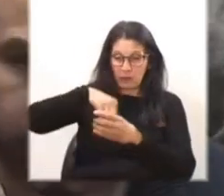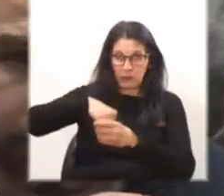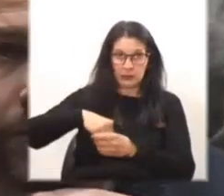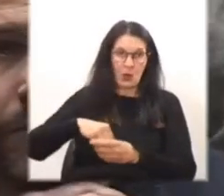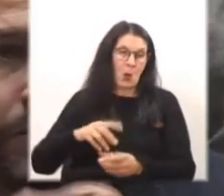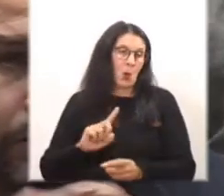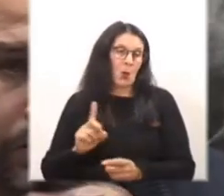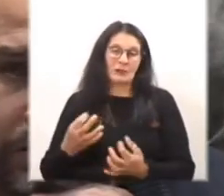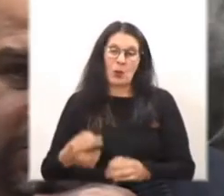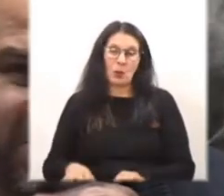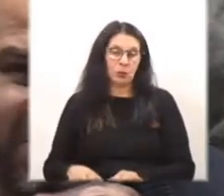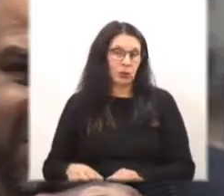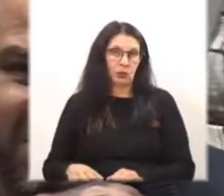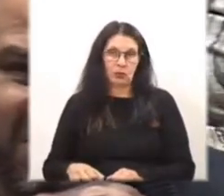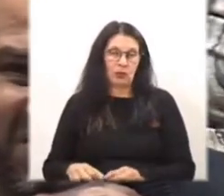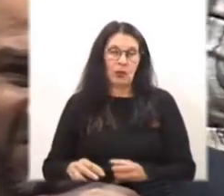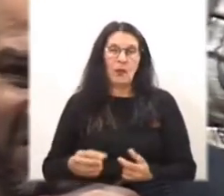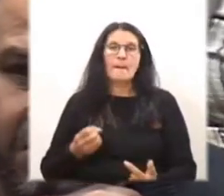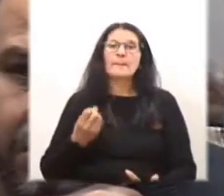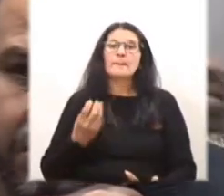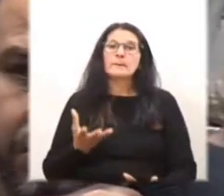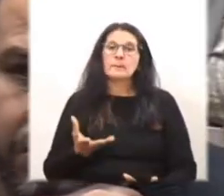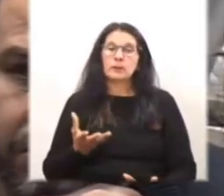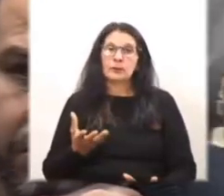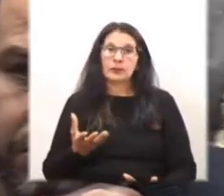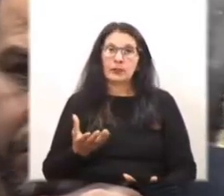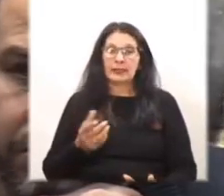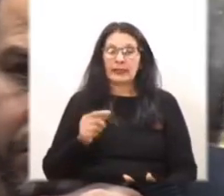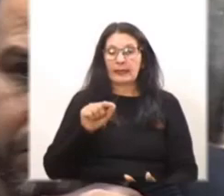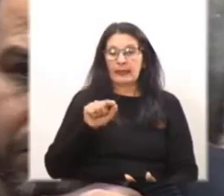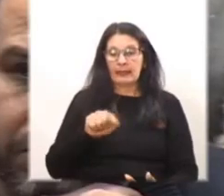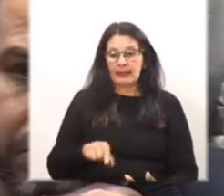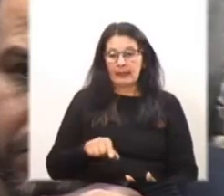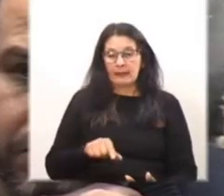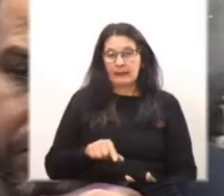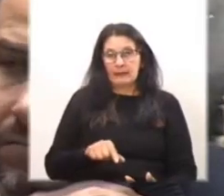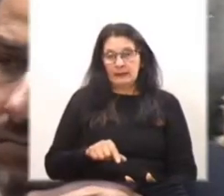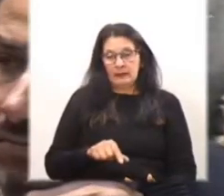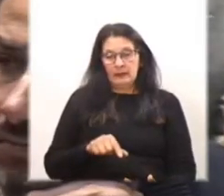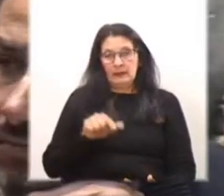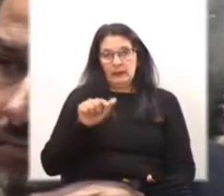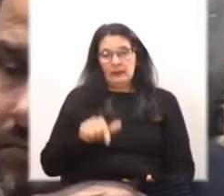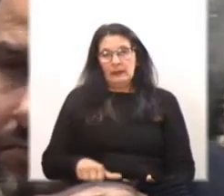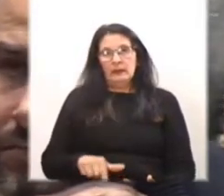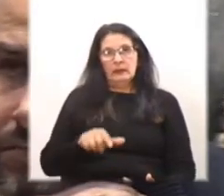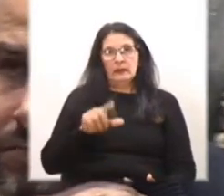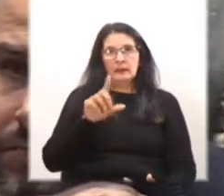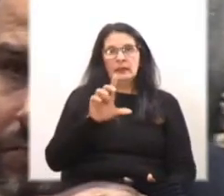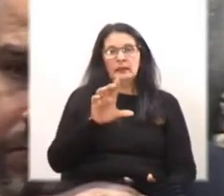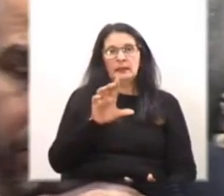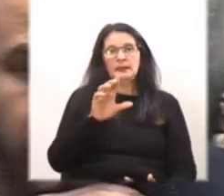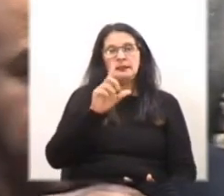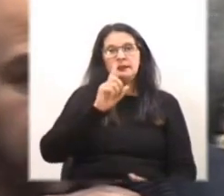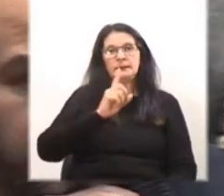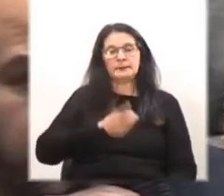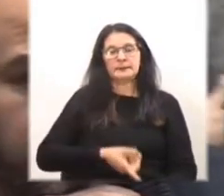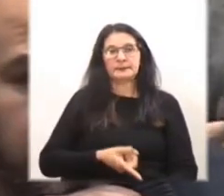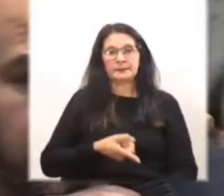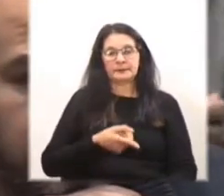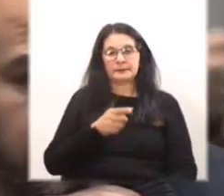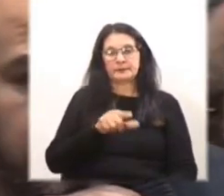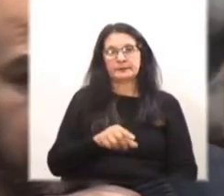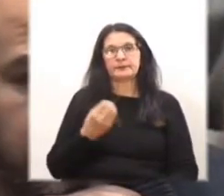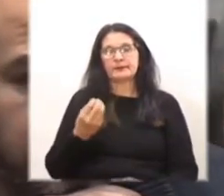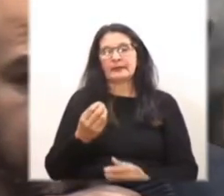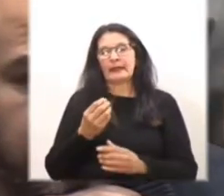injusto. Porque esta decisión sistemática de meter amigos